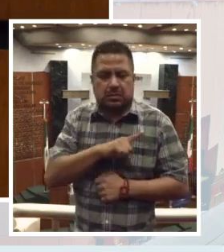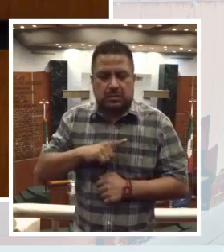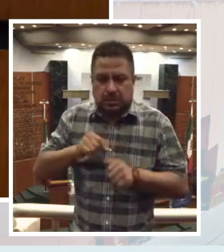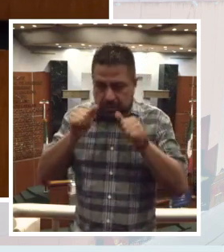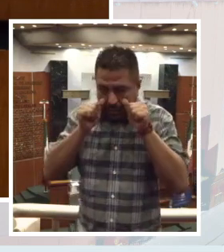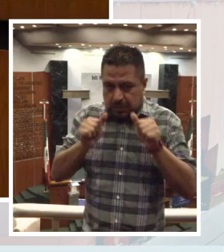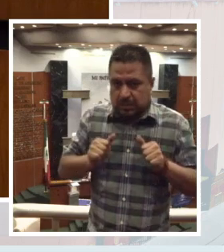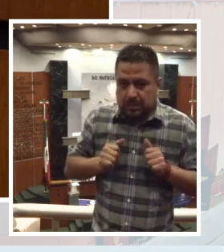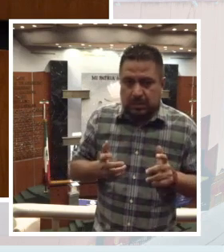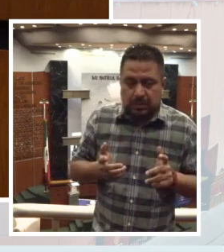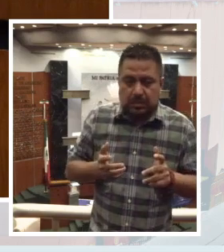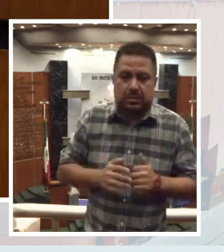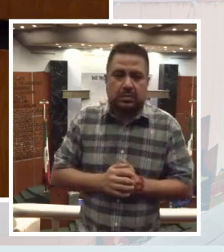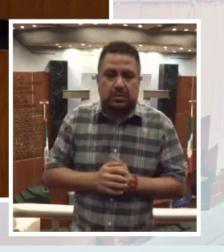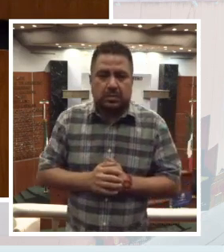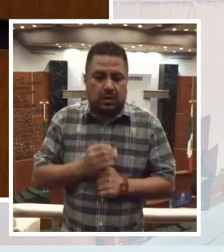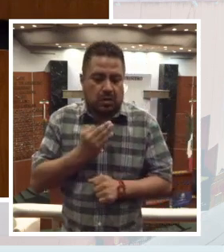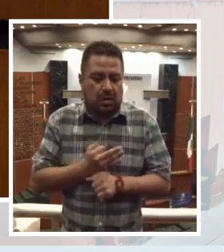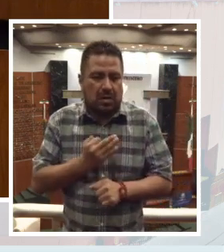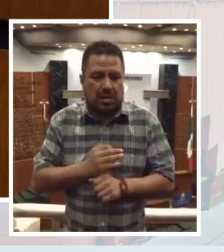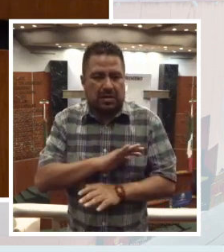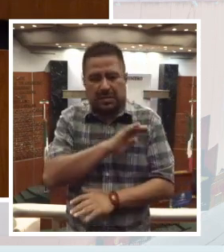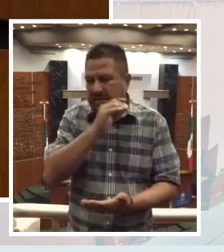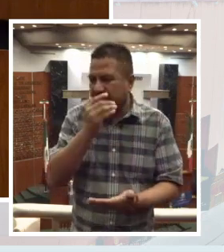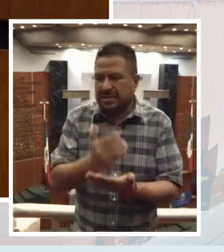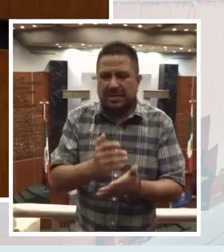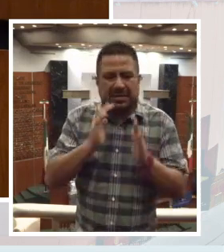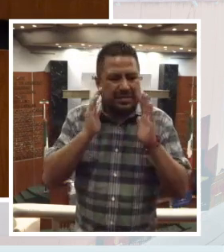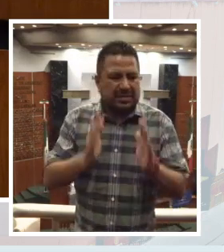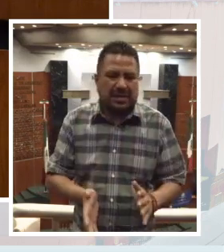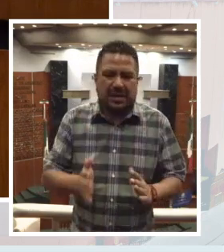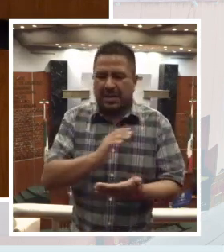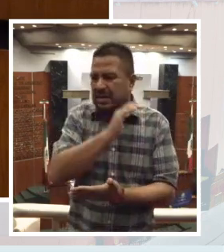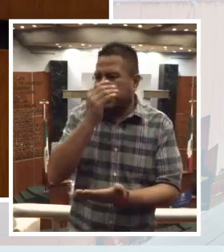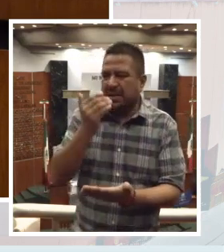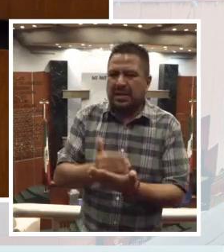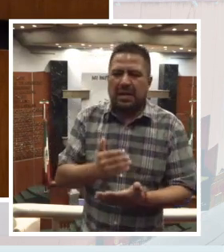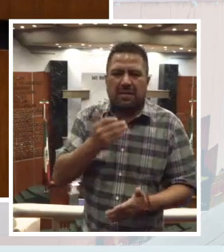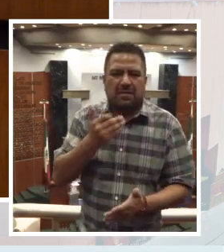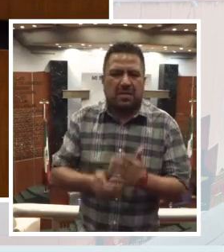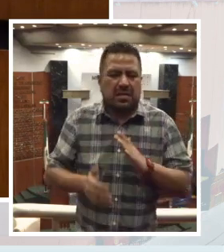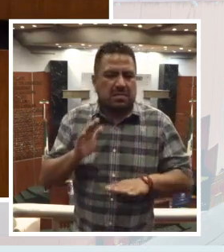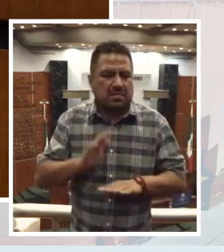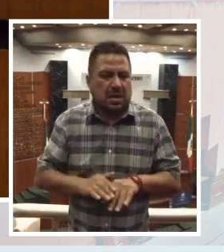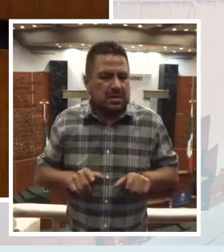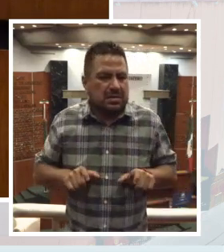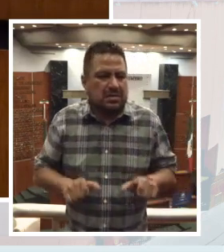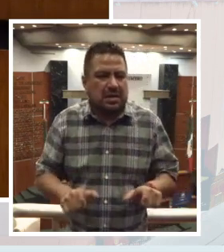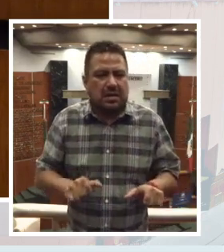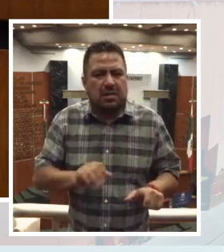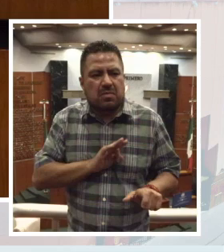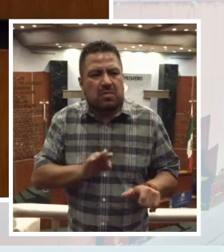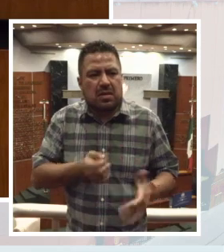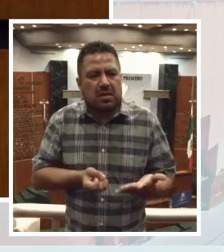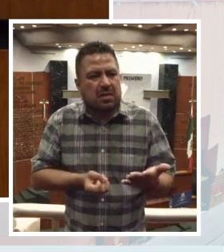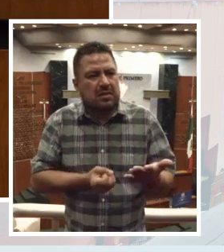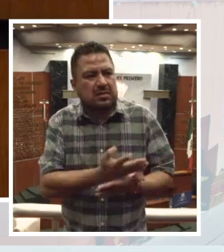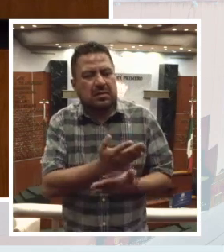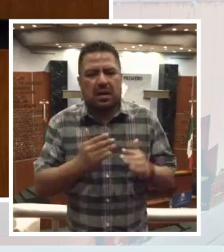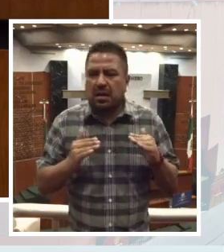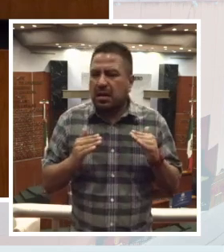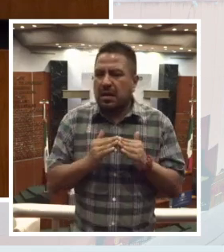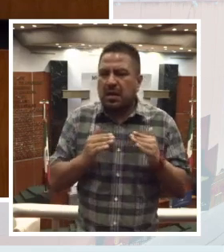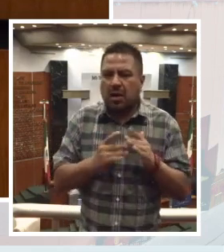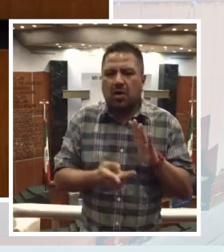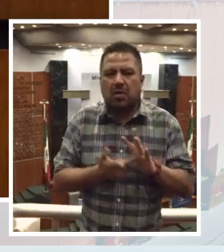garantizarla y decimos Ya basta Ya basta de no tener la seguridad de salir de nuestros hogares